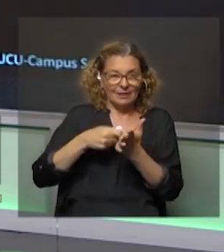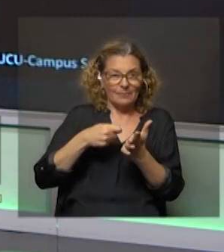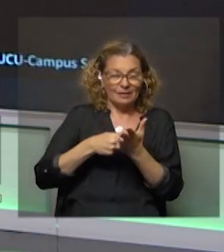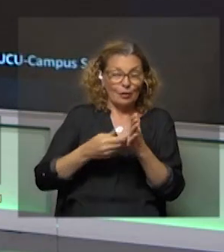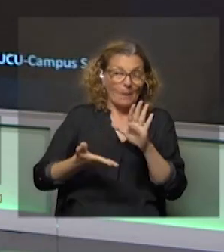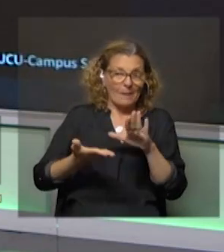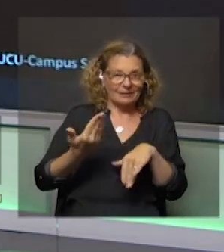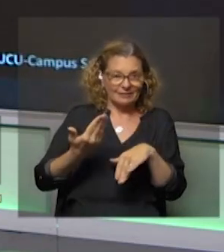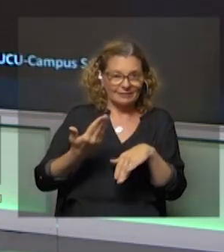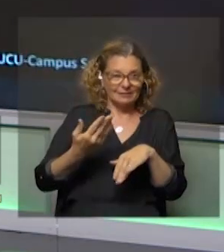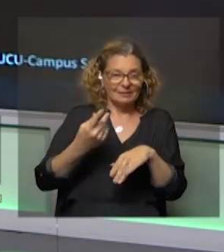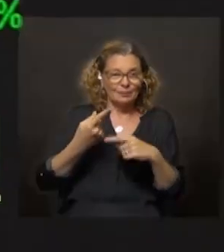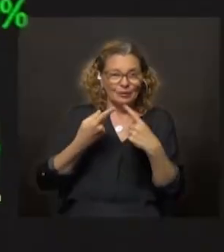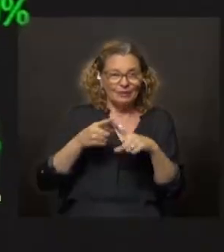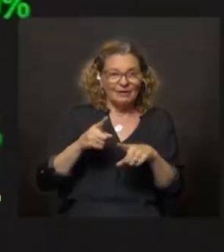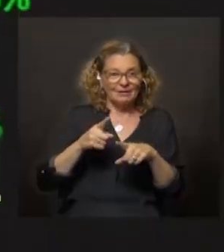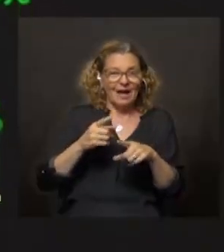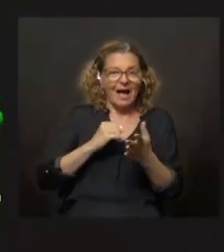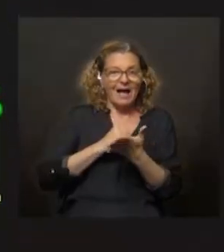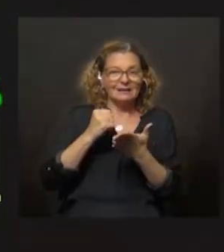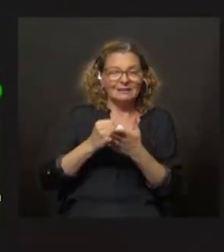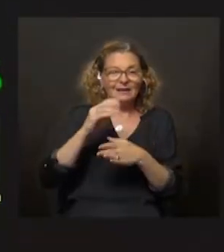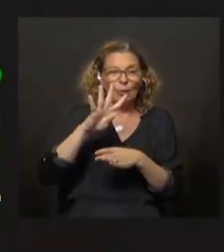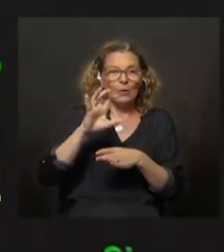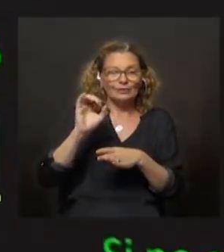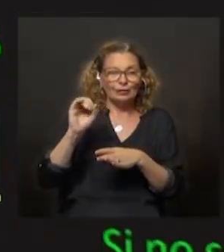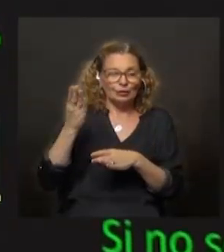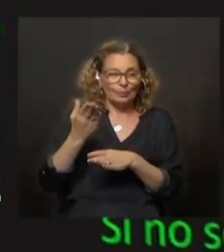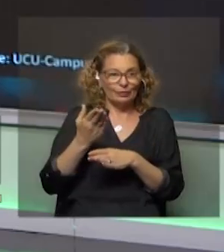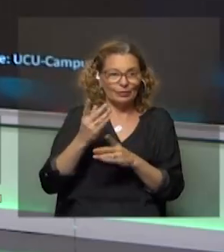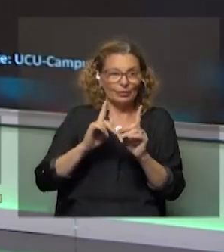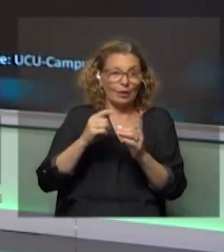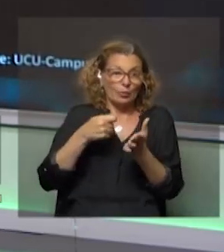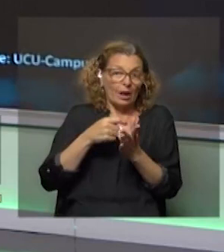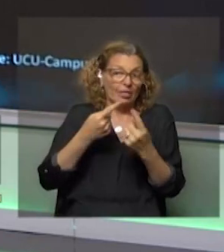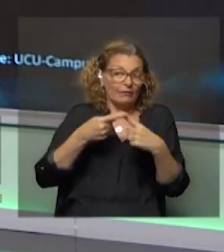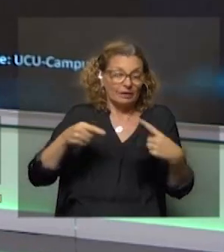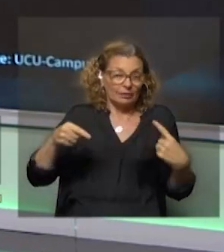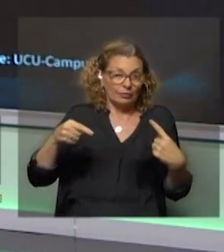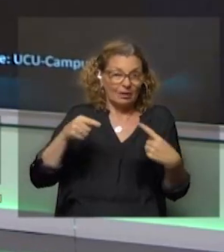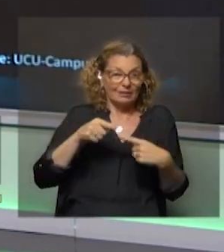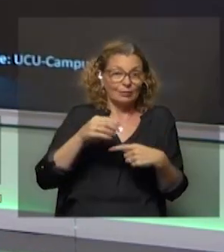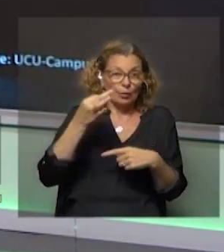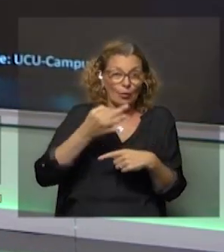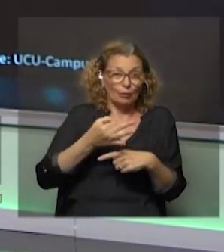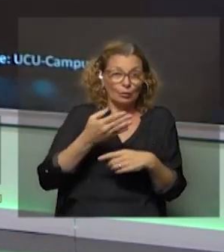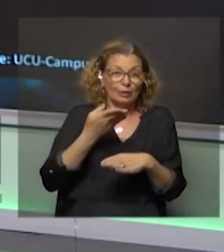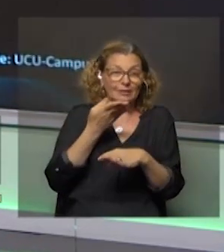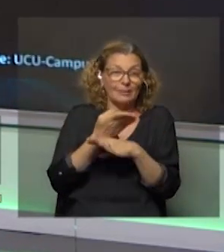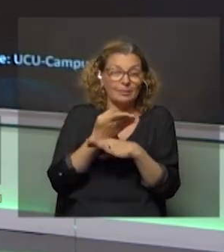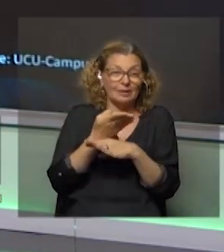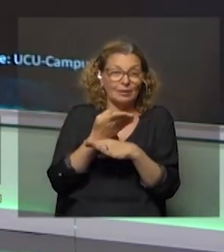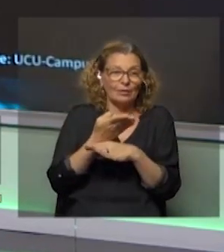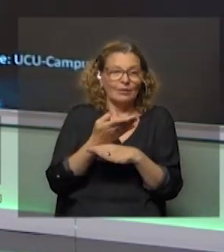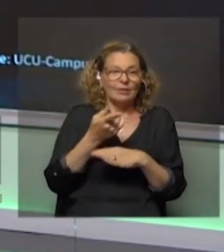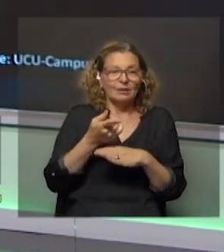todavía mayores si hay diferencias que son de hasta 400 por ciento en algunos productos Y estos partes justamente de los reclamos que se han venido